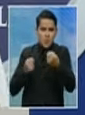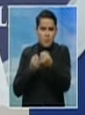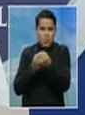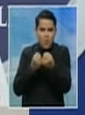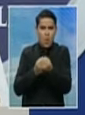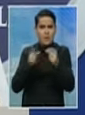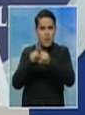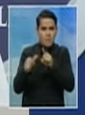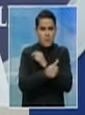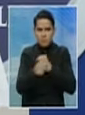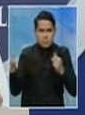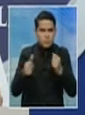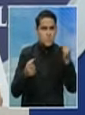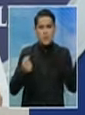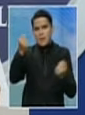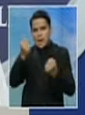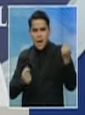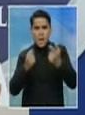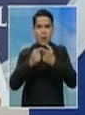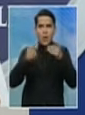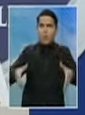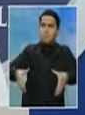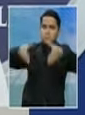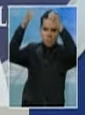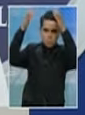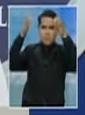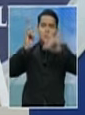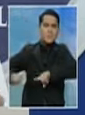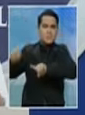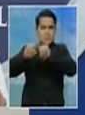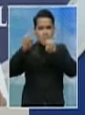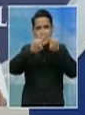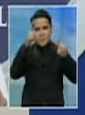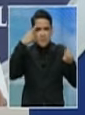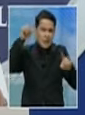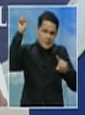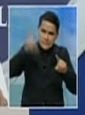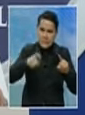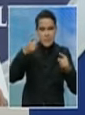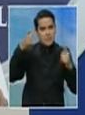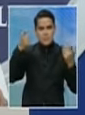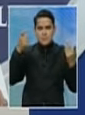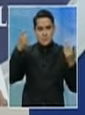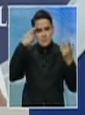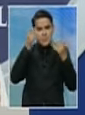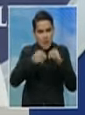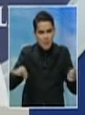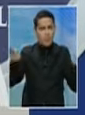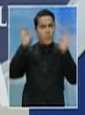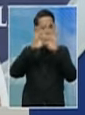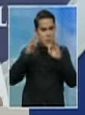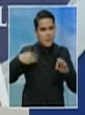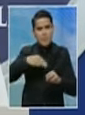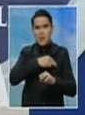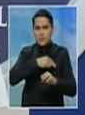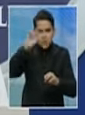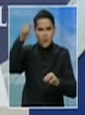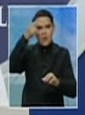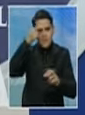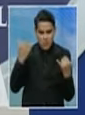logístico como vehículos, edificios, instalaciones y los que sean requeridos por la Secretaría de Salud en esta